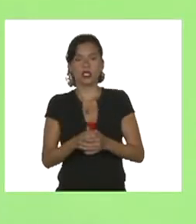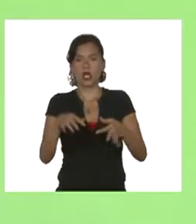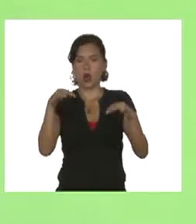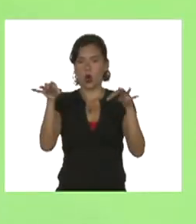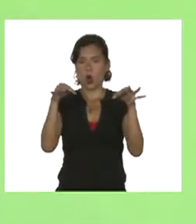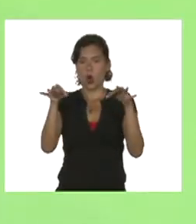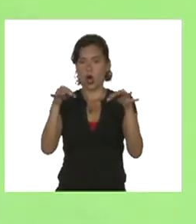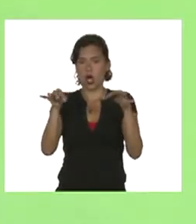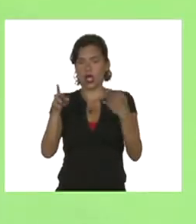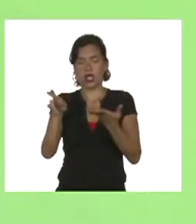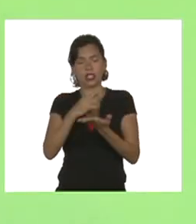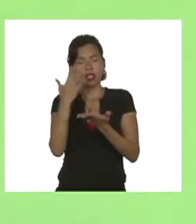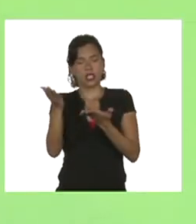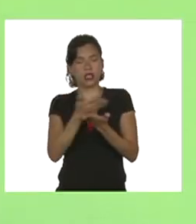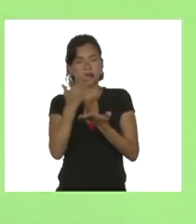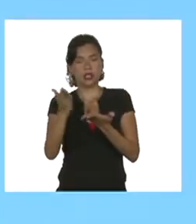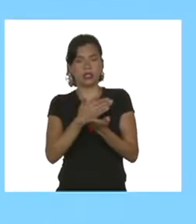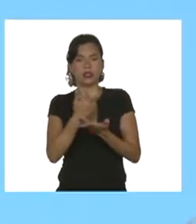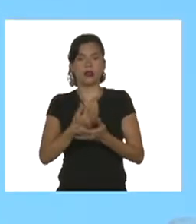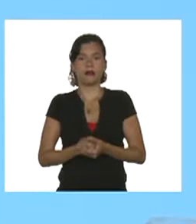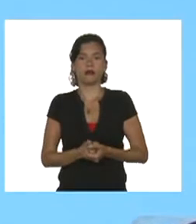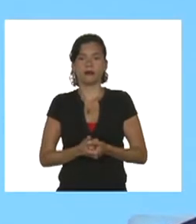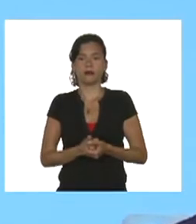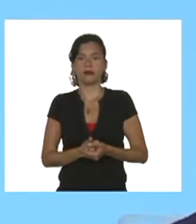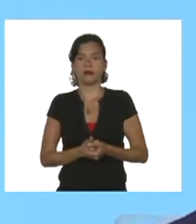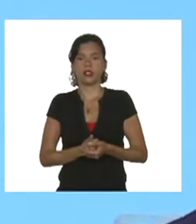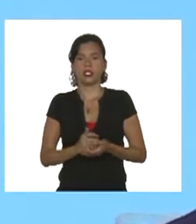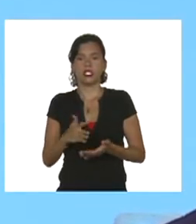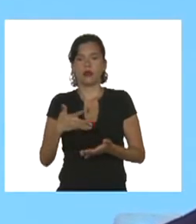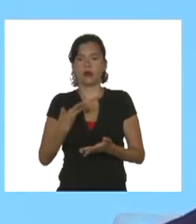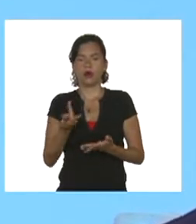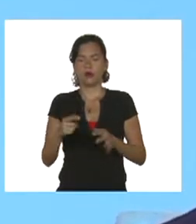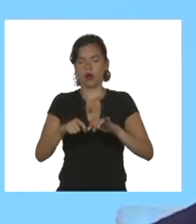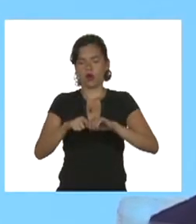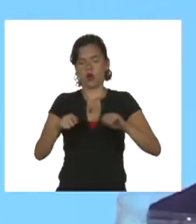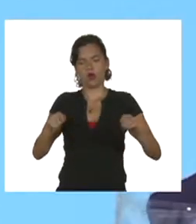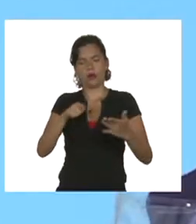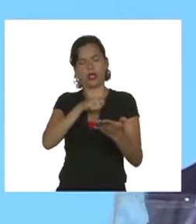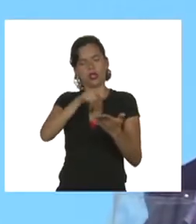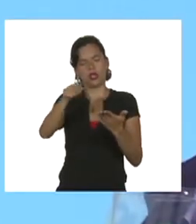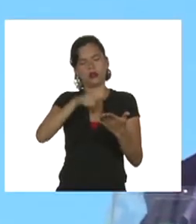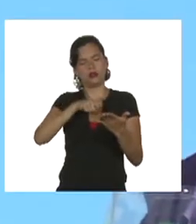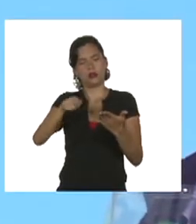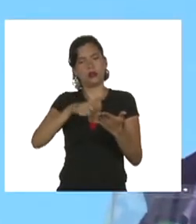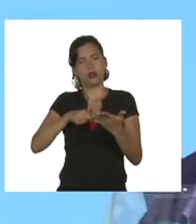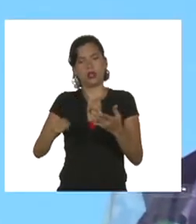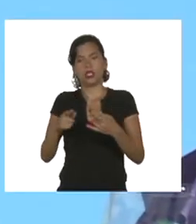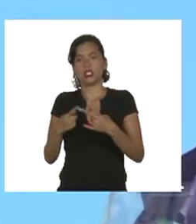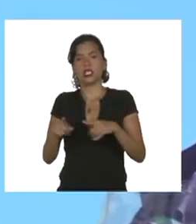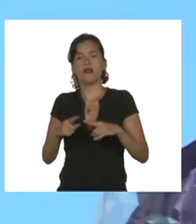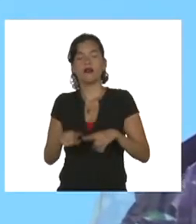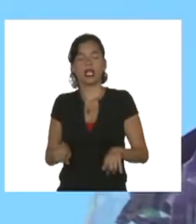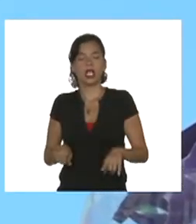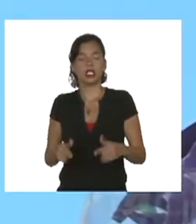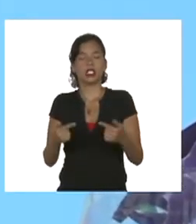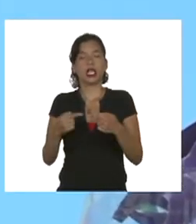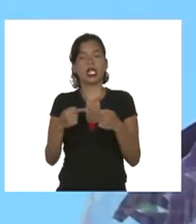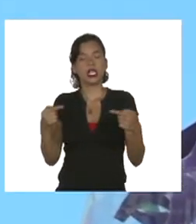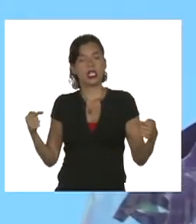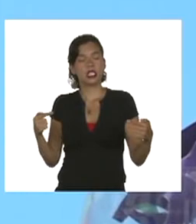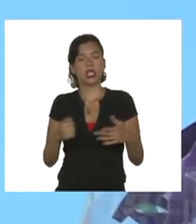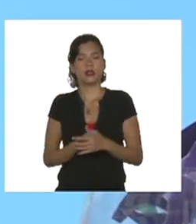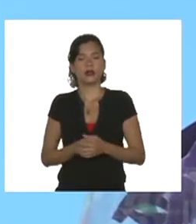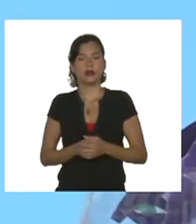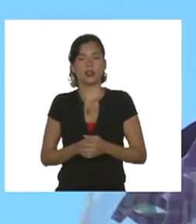hojas de revistas y podemos con un marcador trazar los que son diferentes tipos de líneas. Puede ser líneas